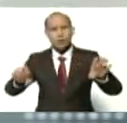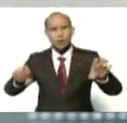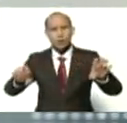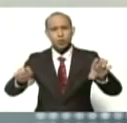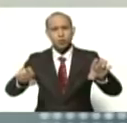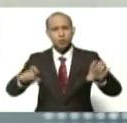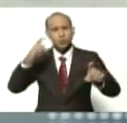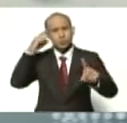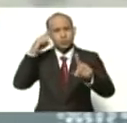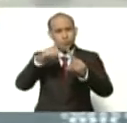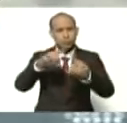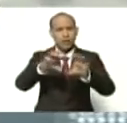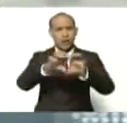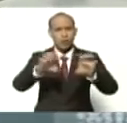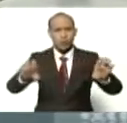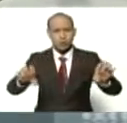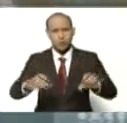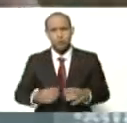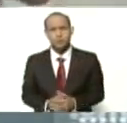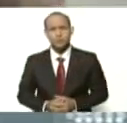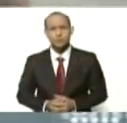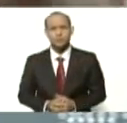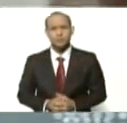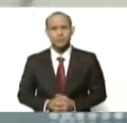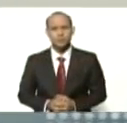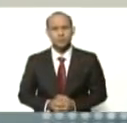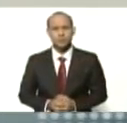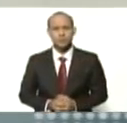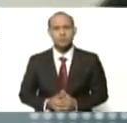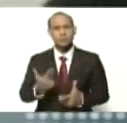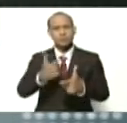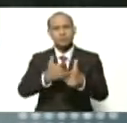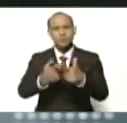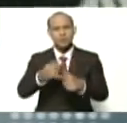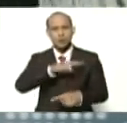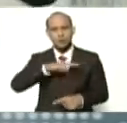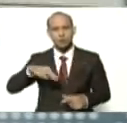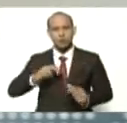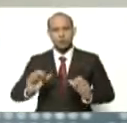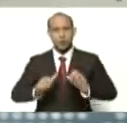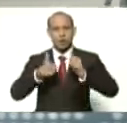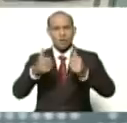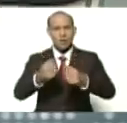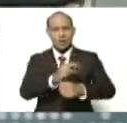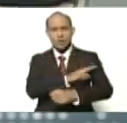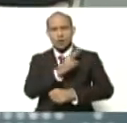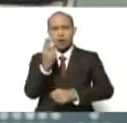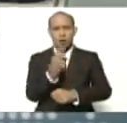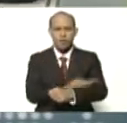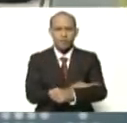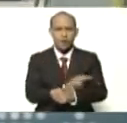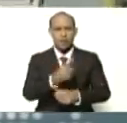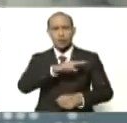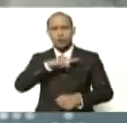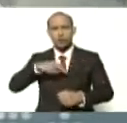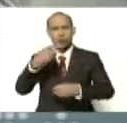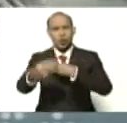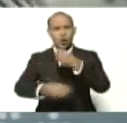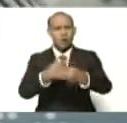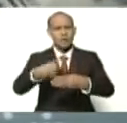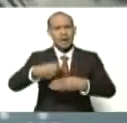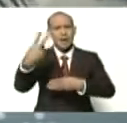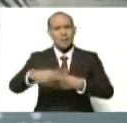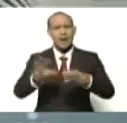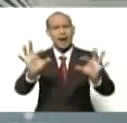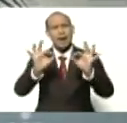de maestro así que hemos arrancado fuertemente y ahora estamos haciendo un plan especial de